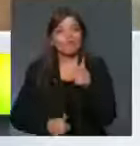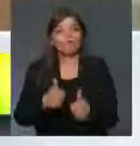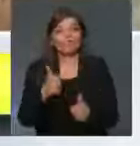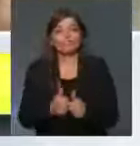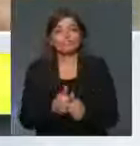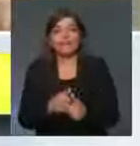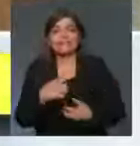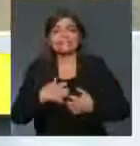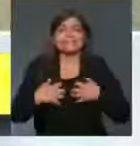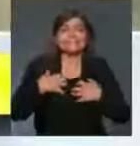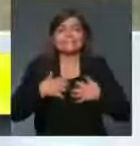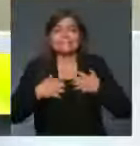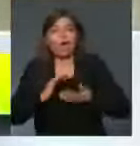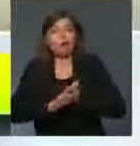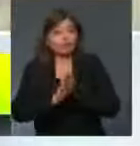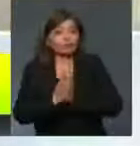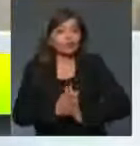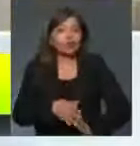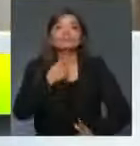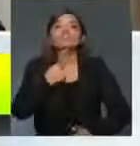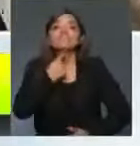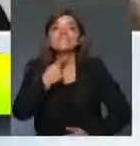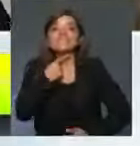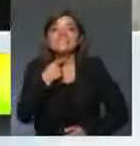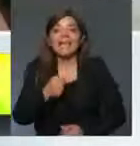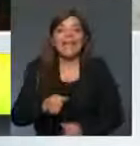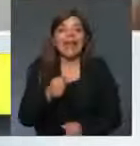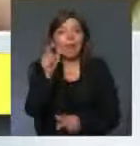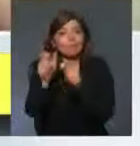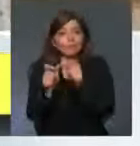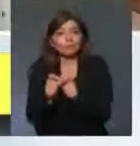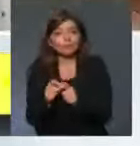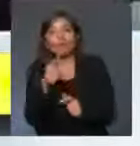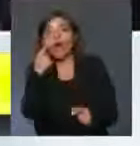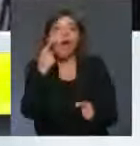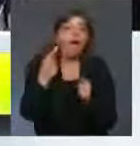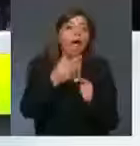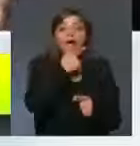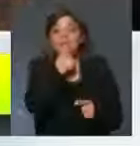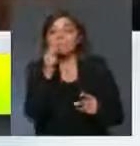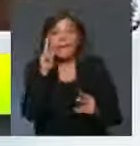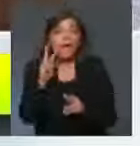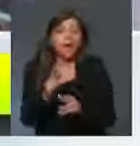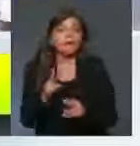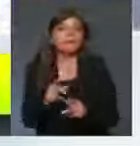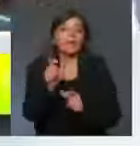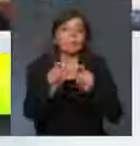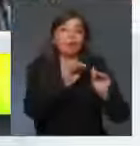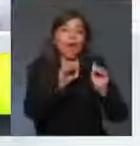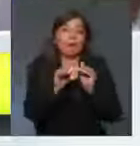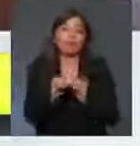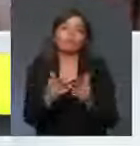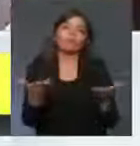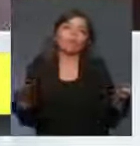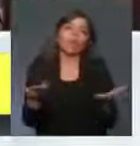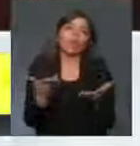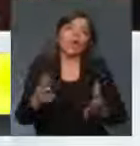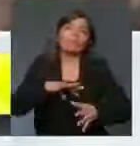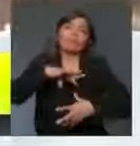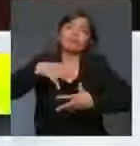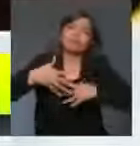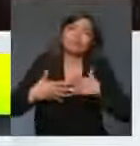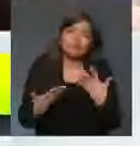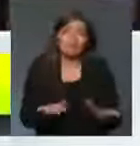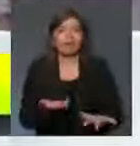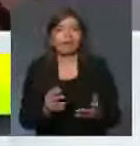La ansiedad que hay en todos los medios de comunicación, en los camarógrafos, en la gente, que en los curiosos, en los adherentes de Daniel Jadue. Sí. Pero ¿cómo no se va a poder hacer eso de manera más o menos ordenada? Hay